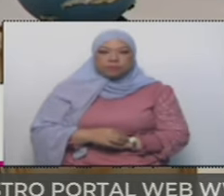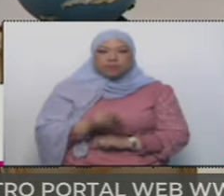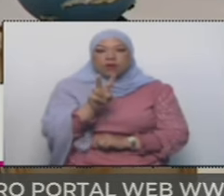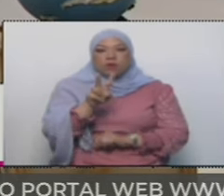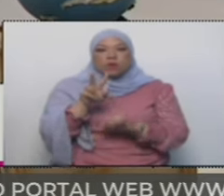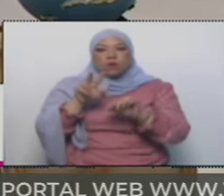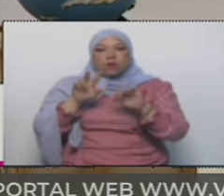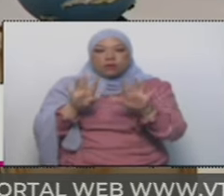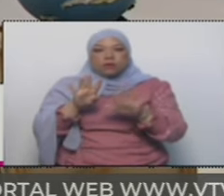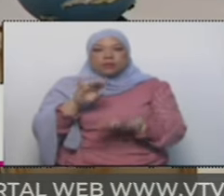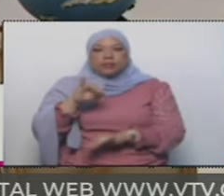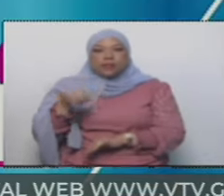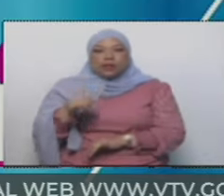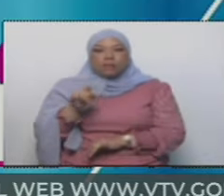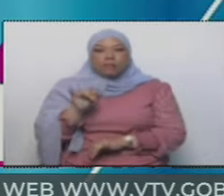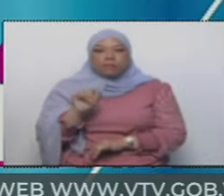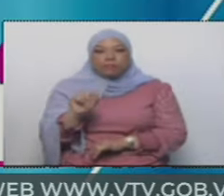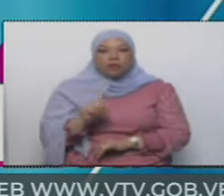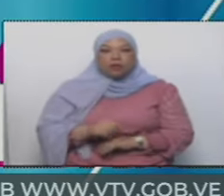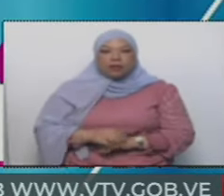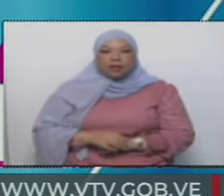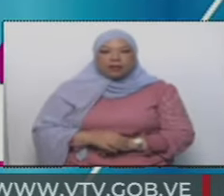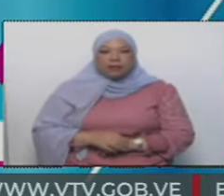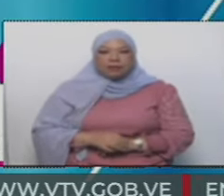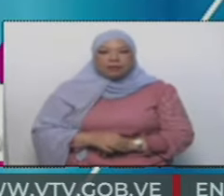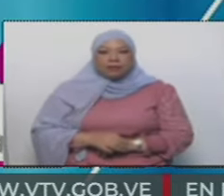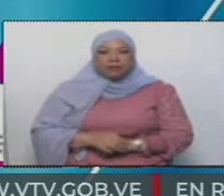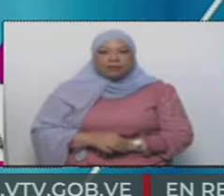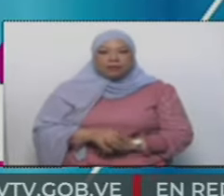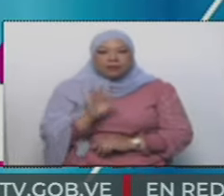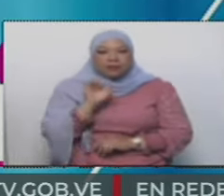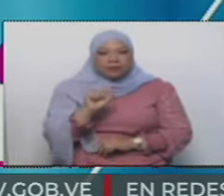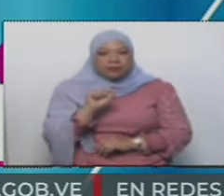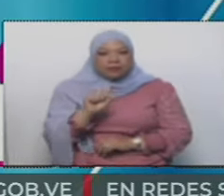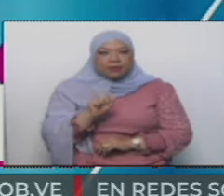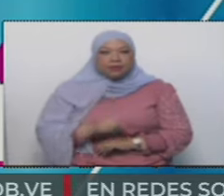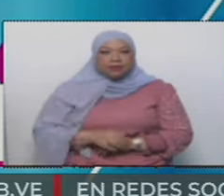29 de septiembre, cuando se cumplieron exactamente